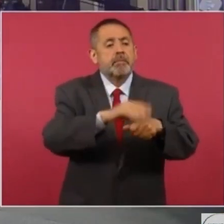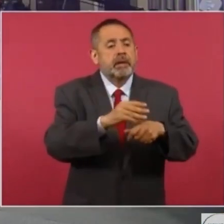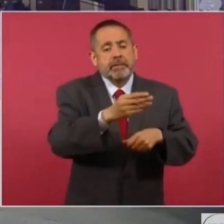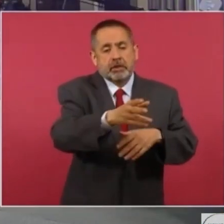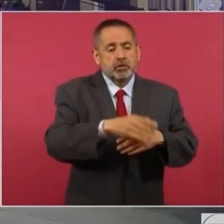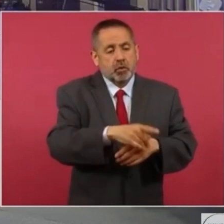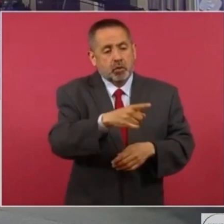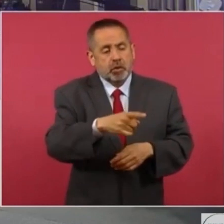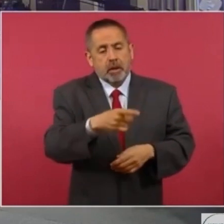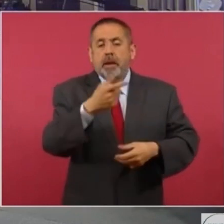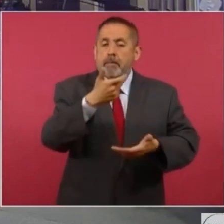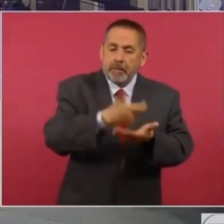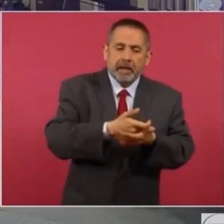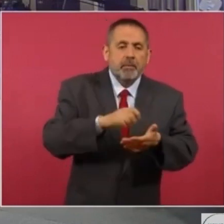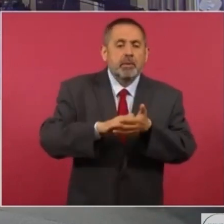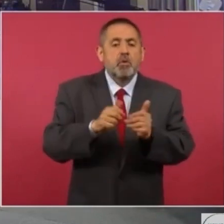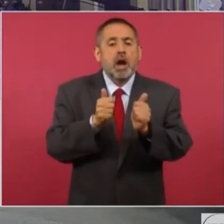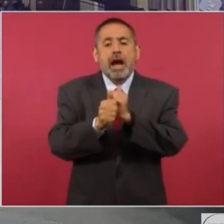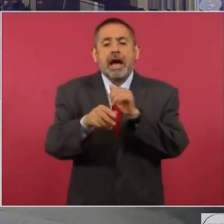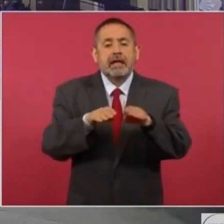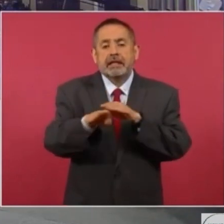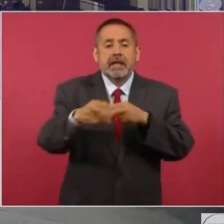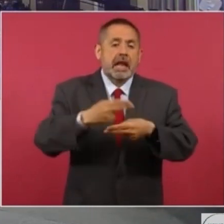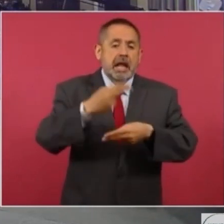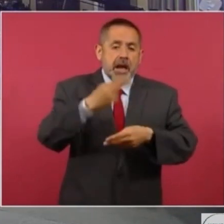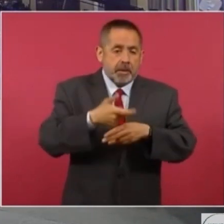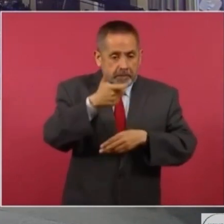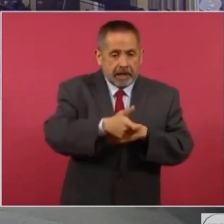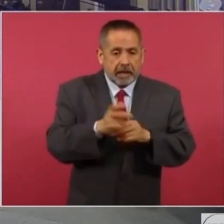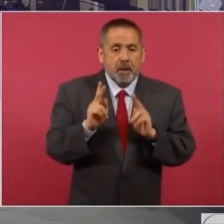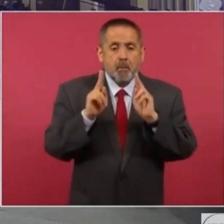de paga, segundos pisos se paga.